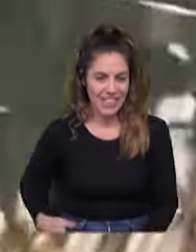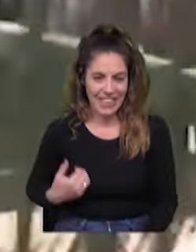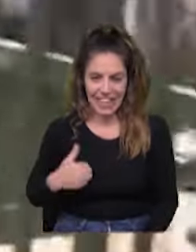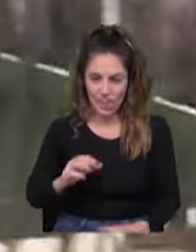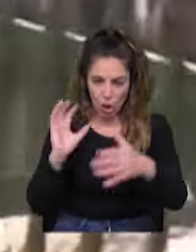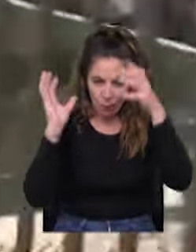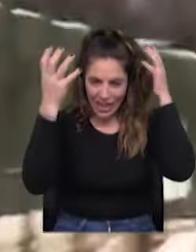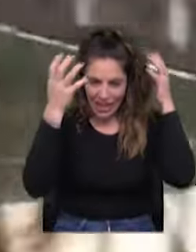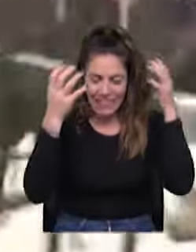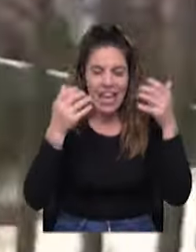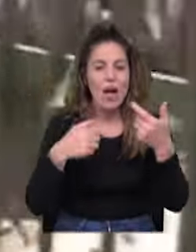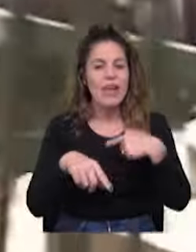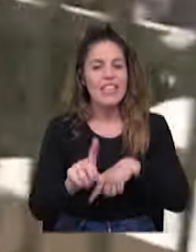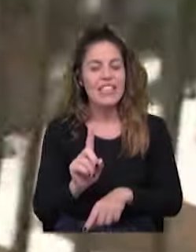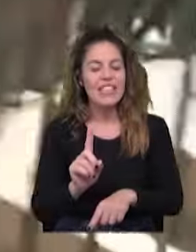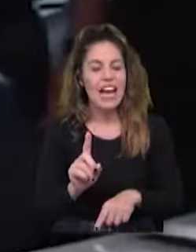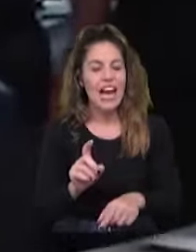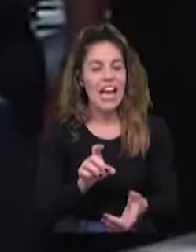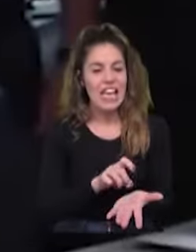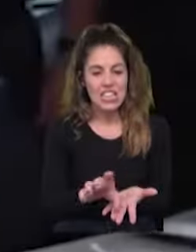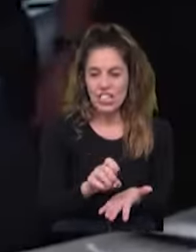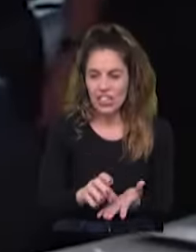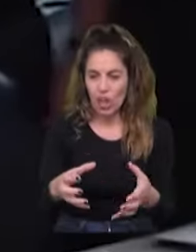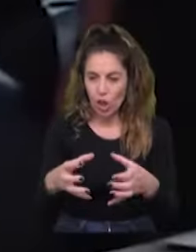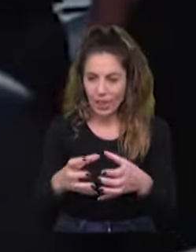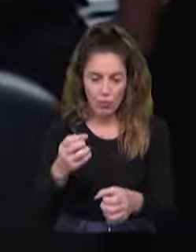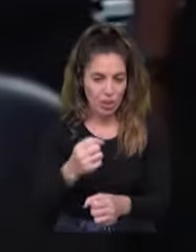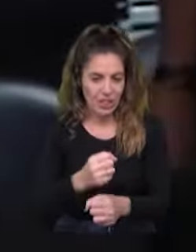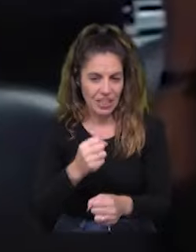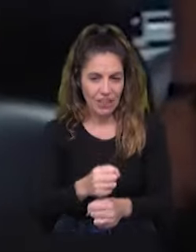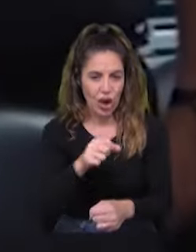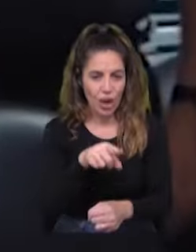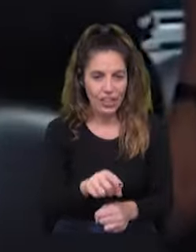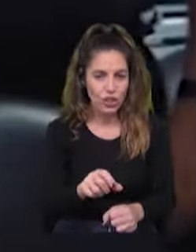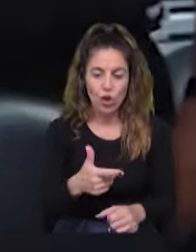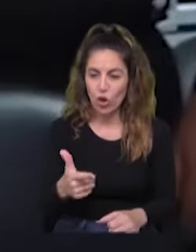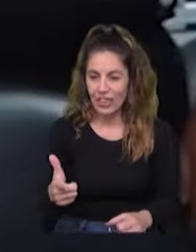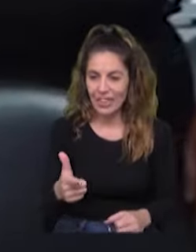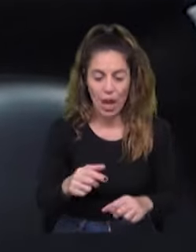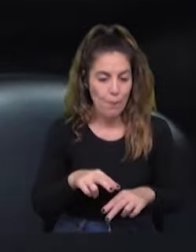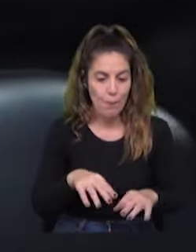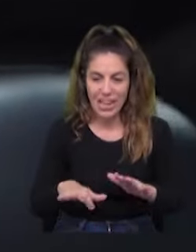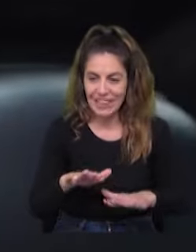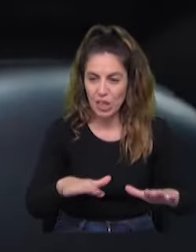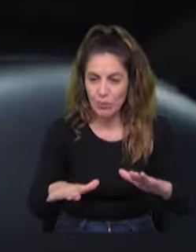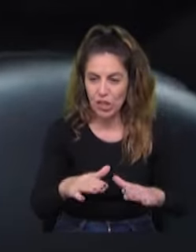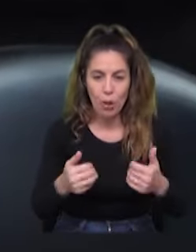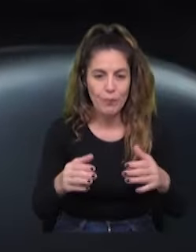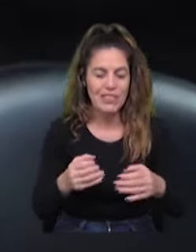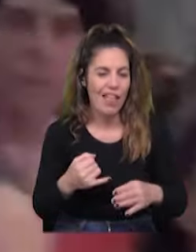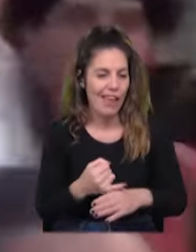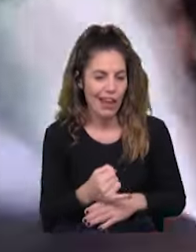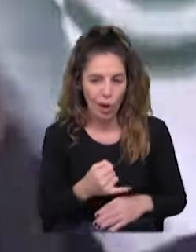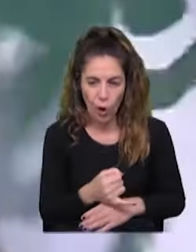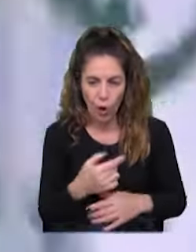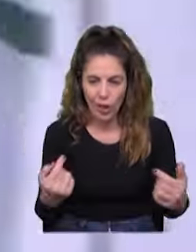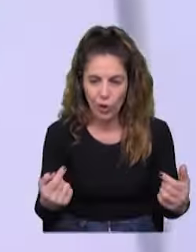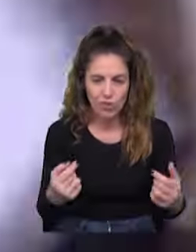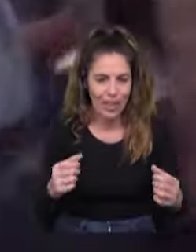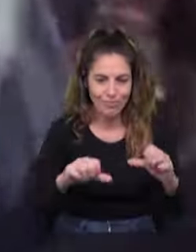fueron despidiendo echando equipos enteros de trabajo estos portales dejaron de tener mantenimiento y empiezan a tirar errores hay cosas que se